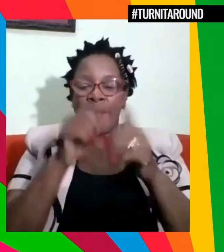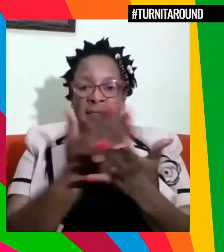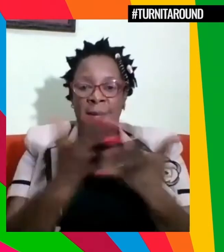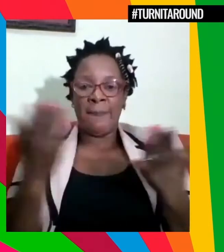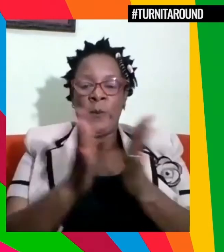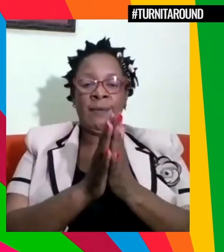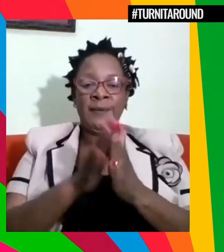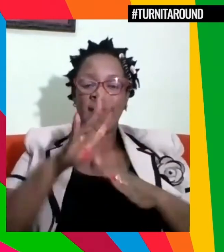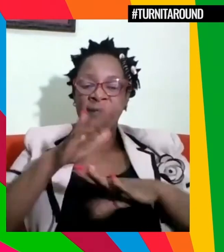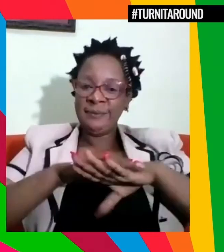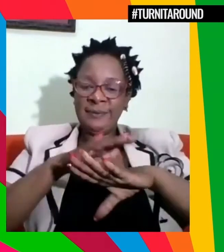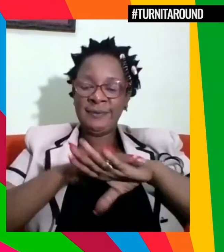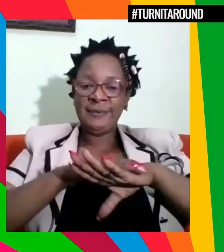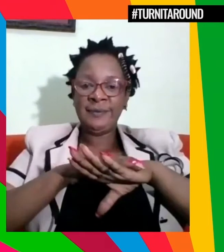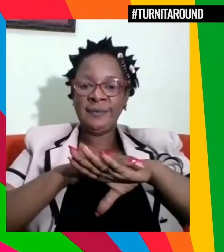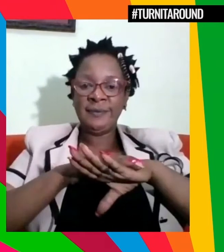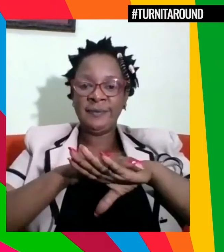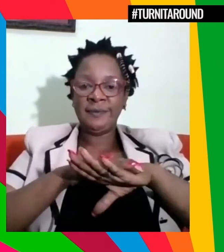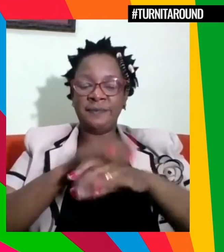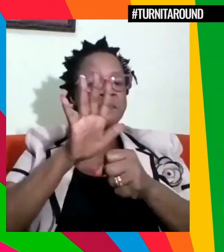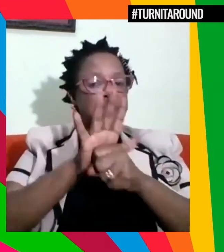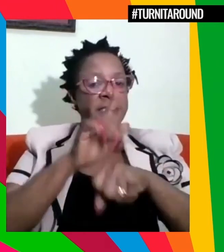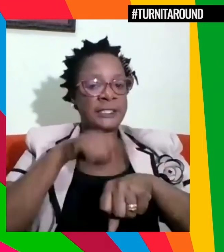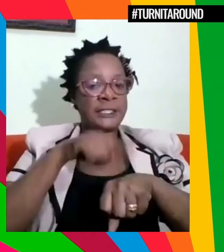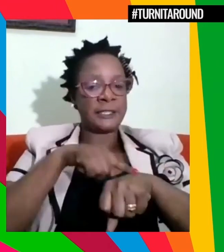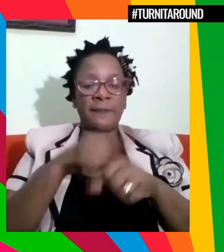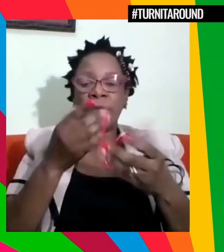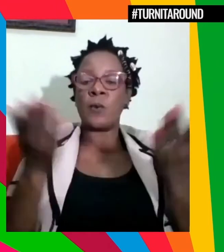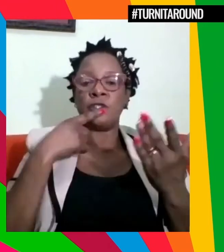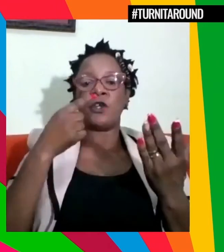es algo que mucha gente me ha dicho.